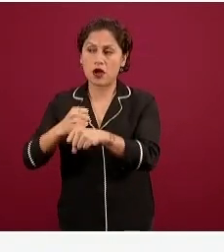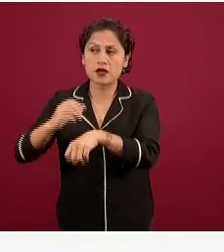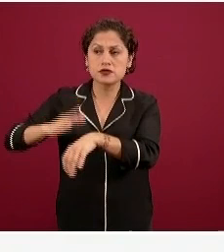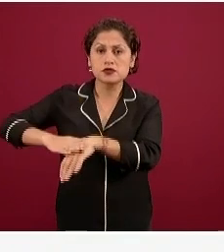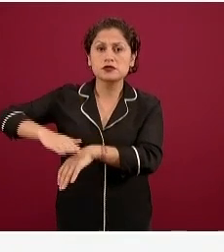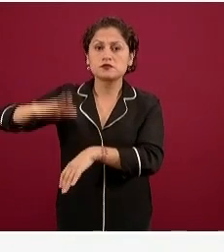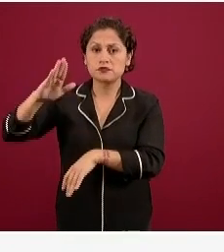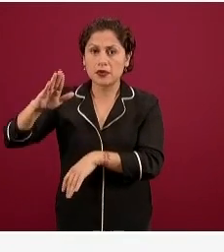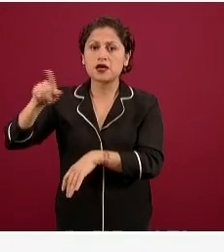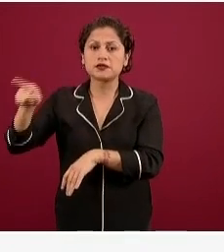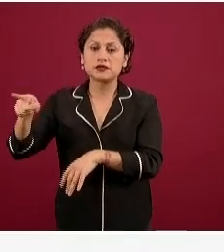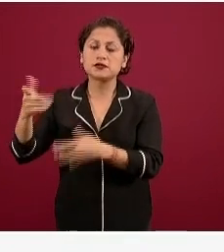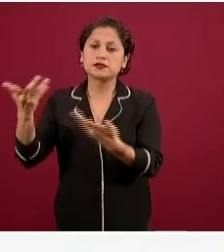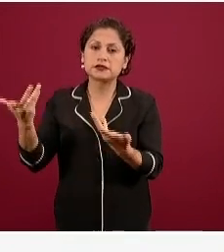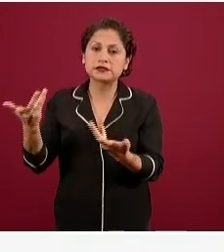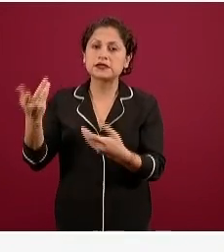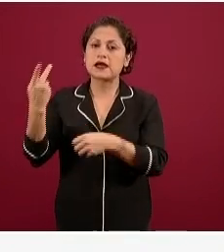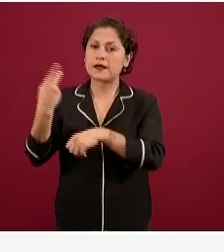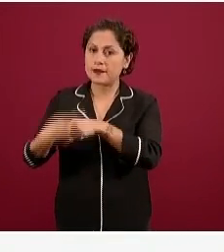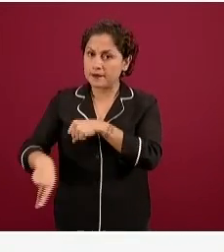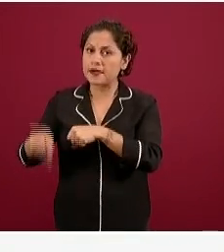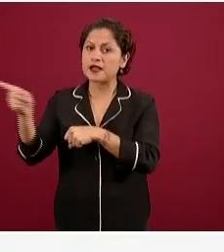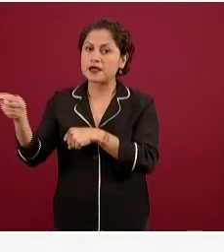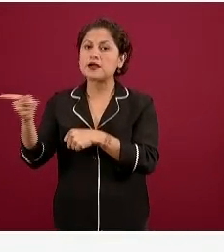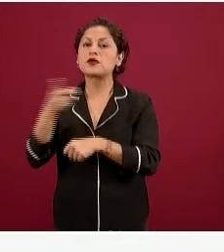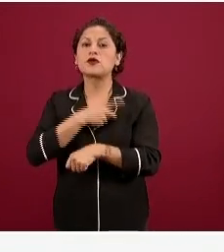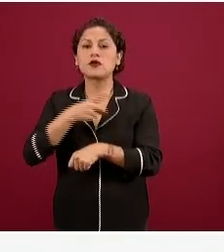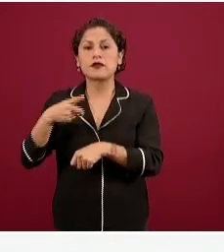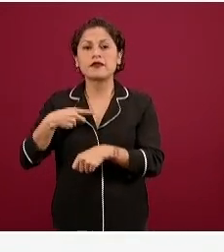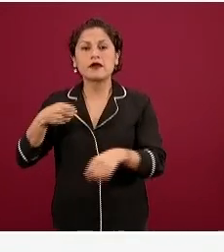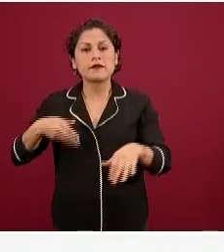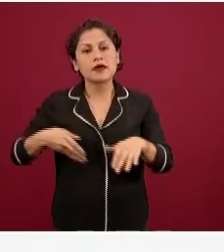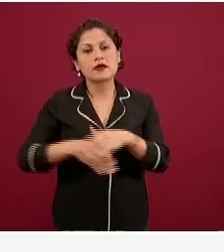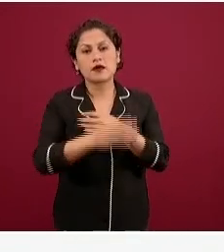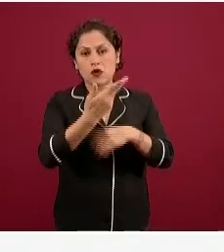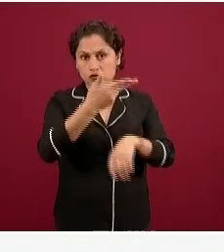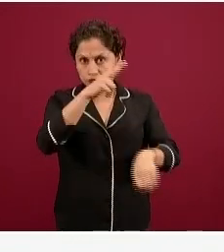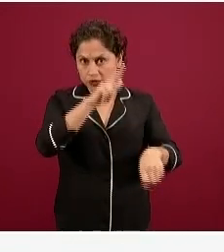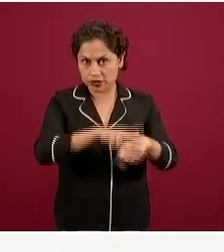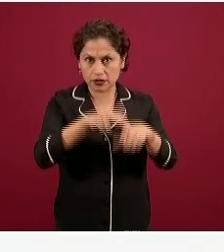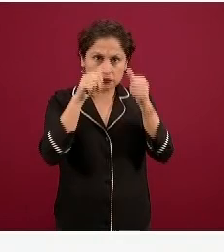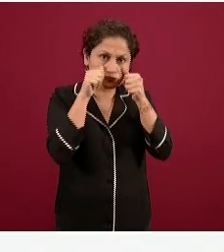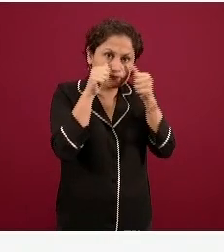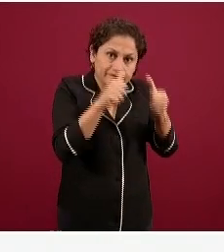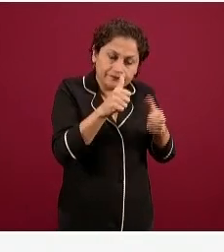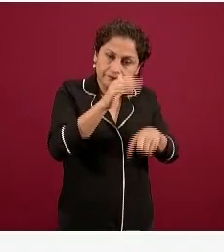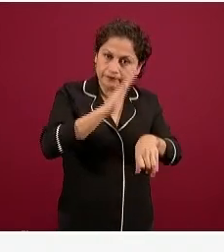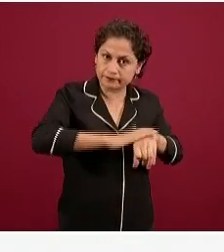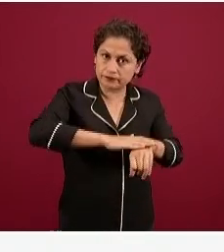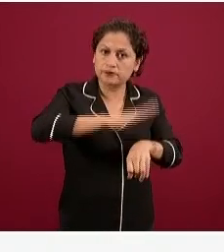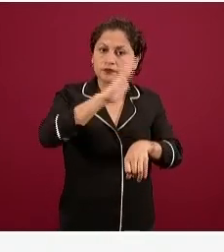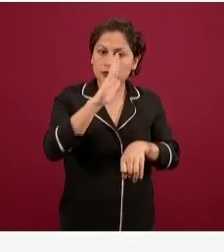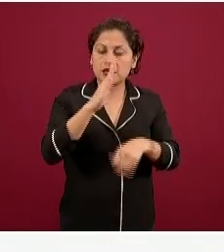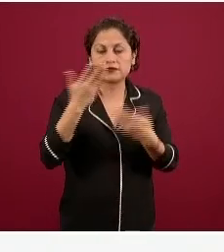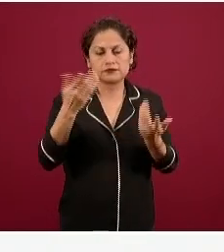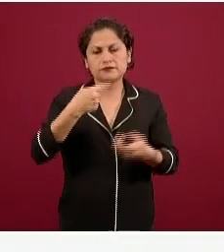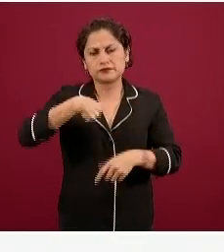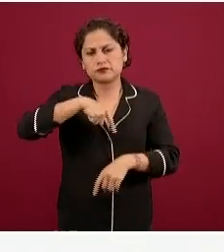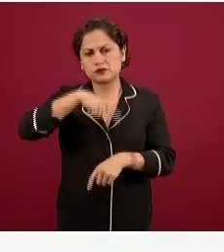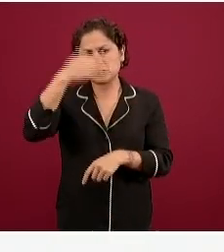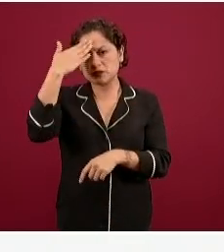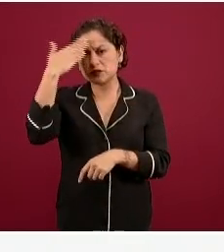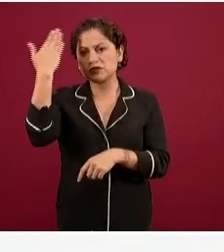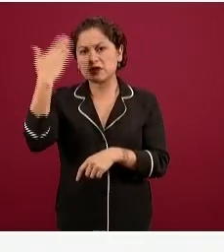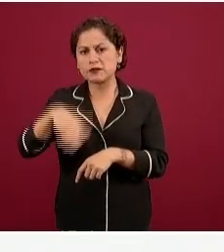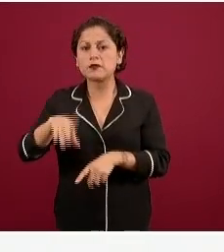que ingresar a un segundo o un tercer nivel de atención, lo que también reafirma el hecho de que sabemos que en relación